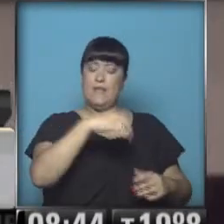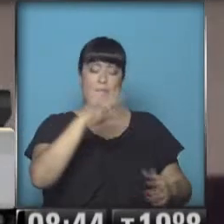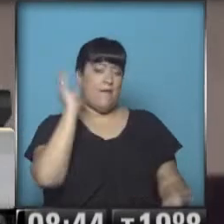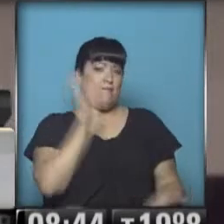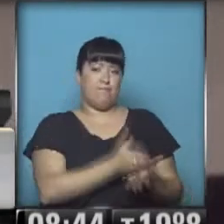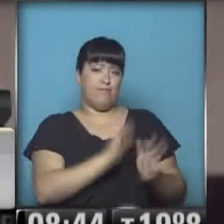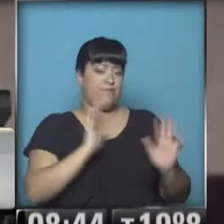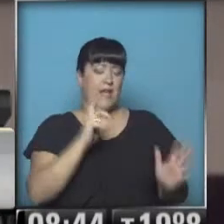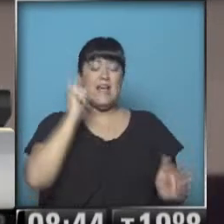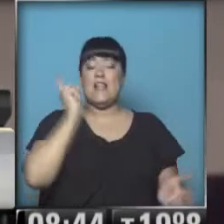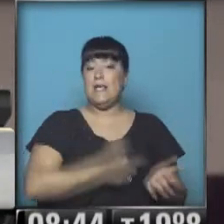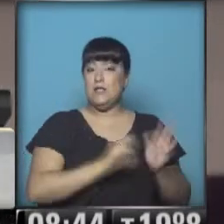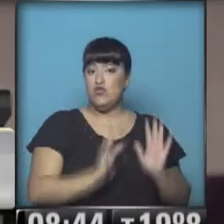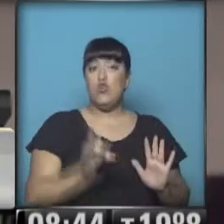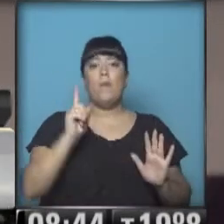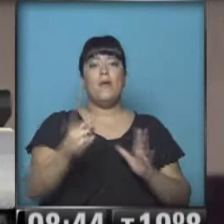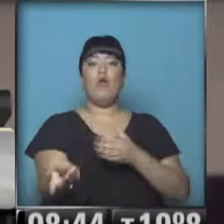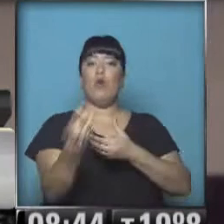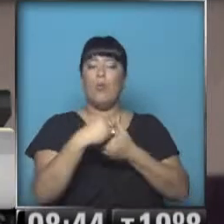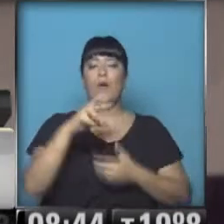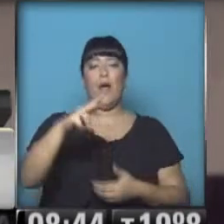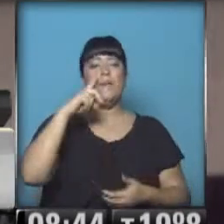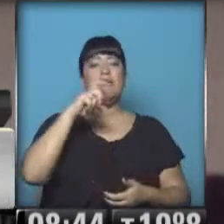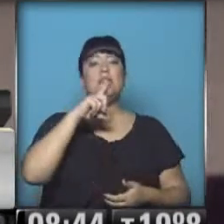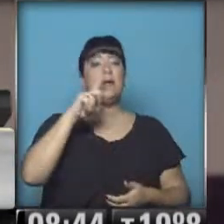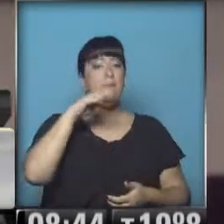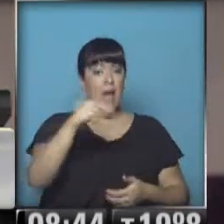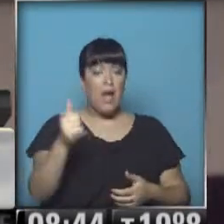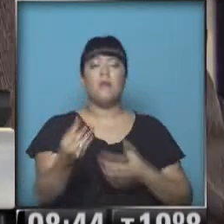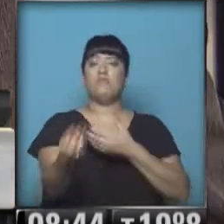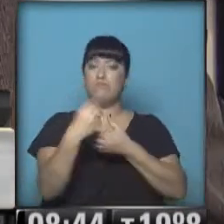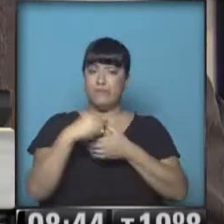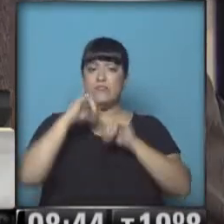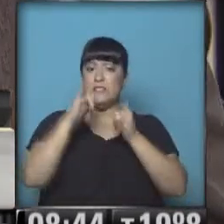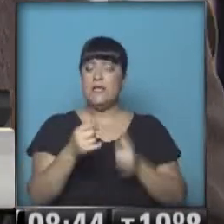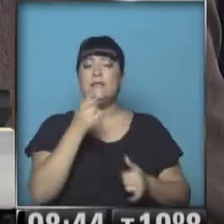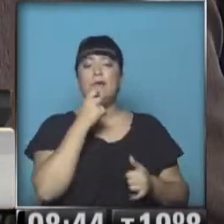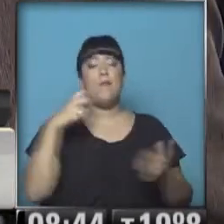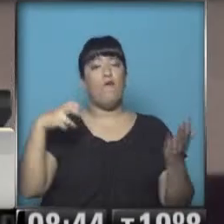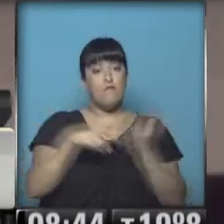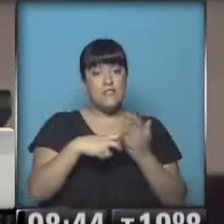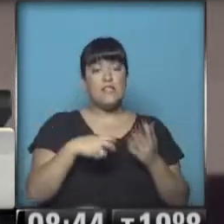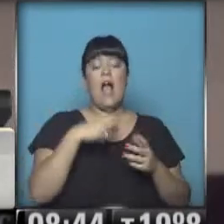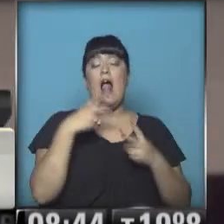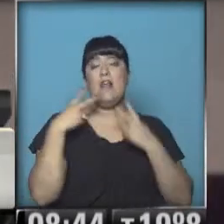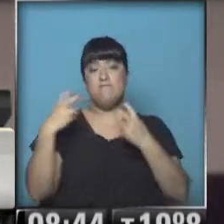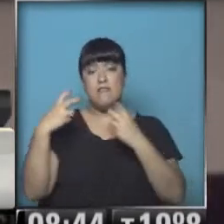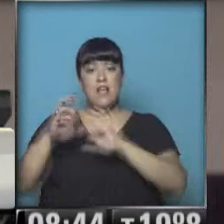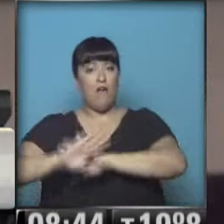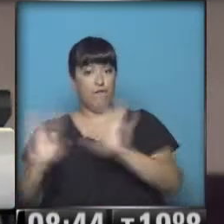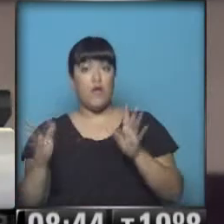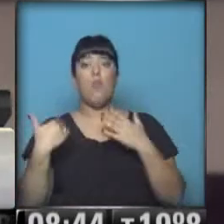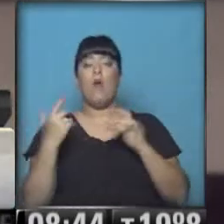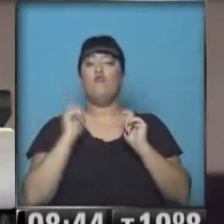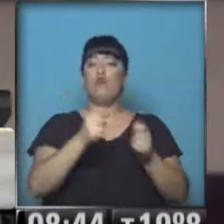se incorpora la figura de la víctima con un papel activo en la investigación hasta si el fiscal decidió investigar más efectivamente en